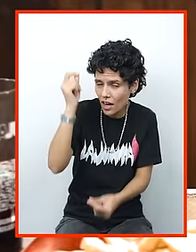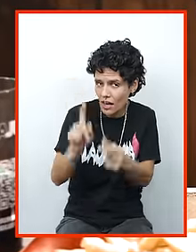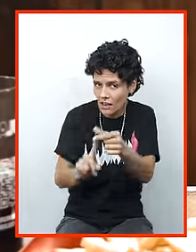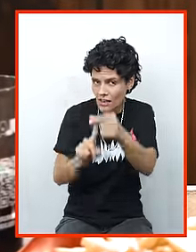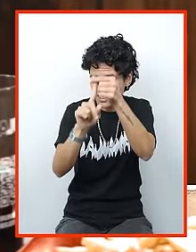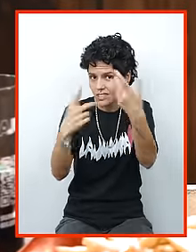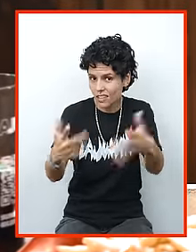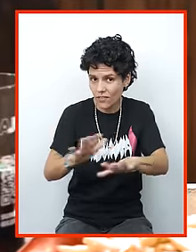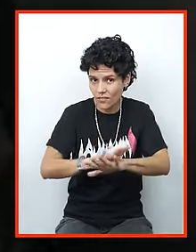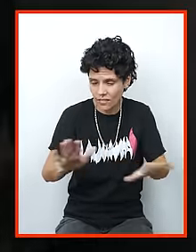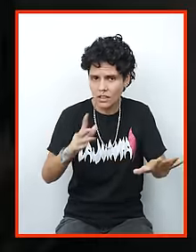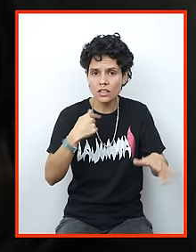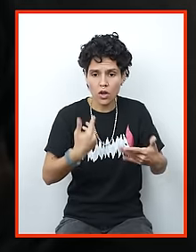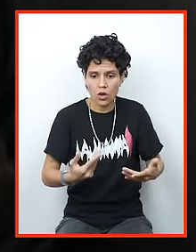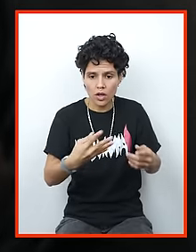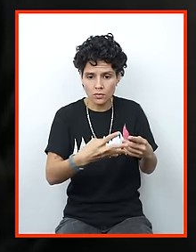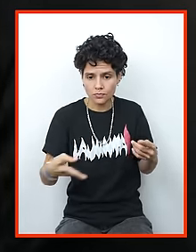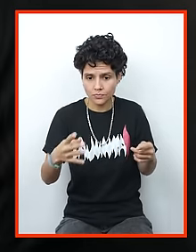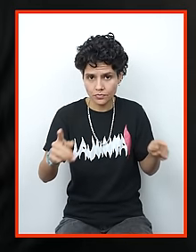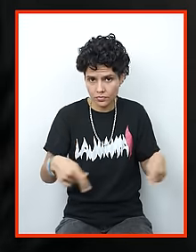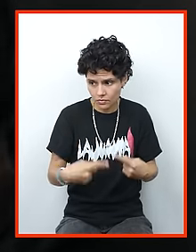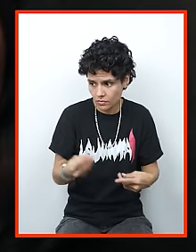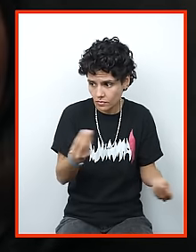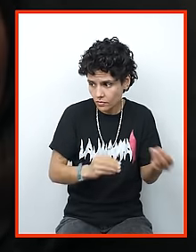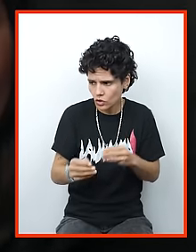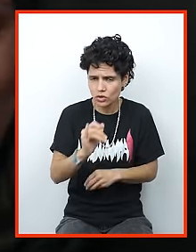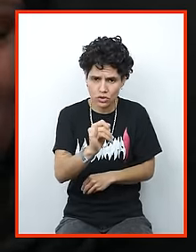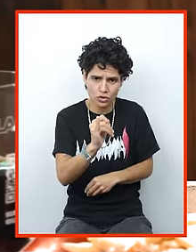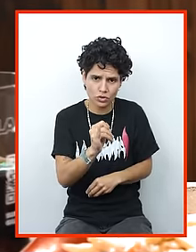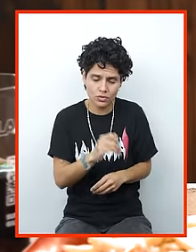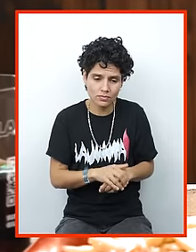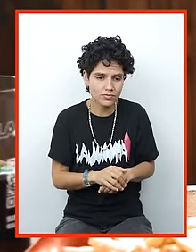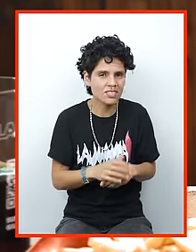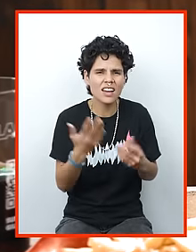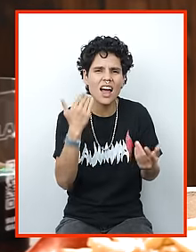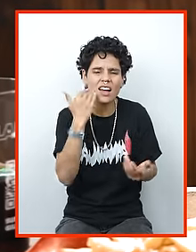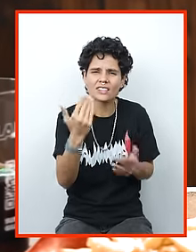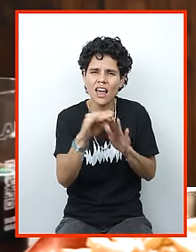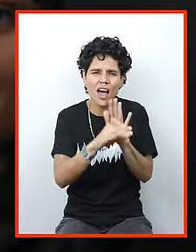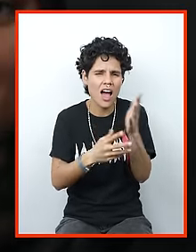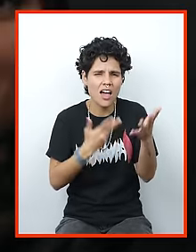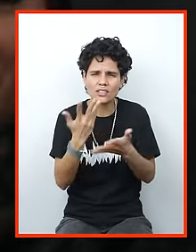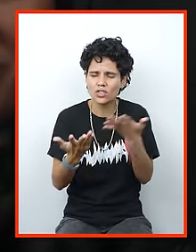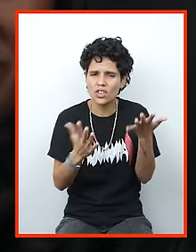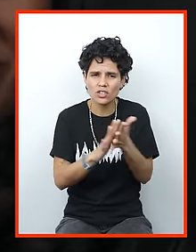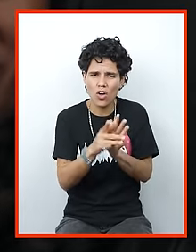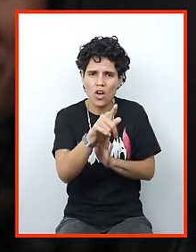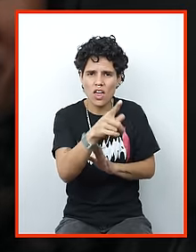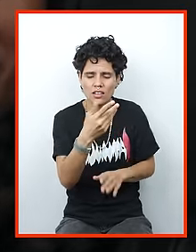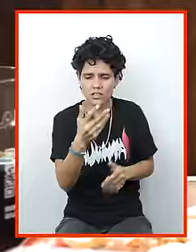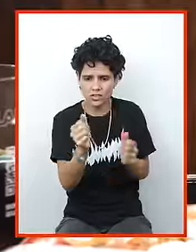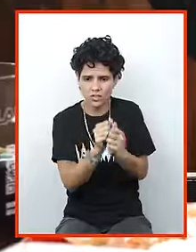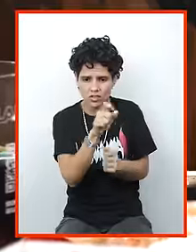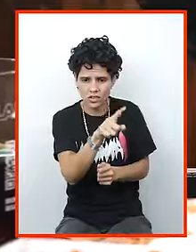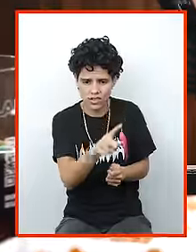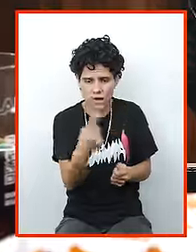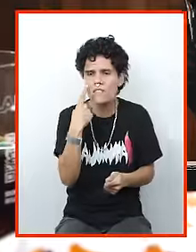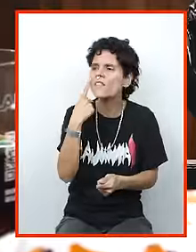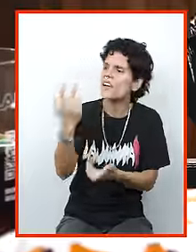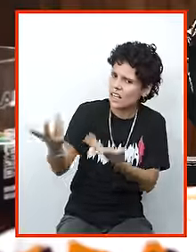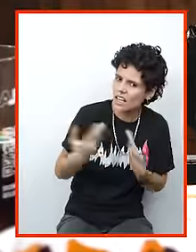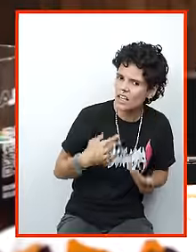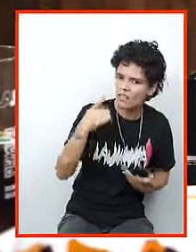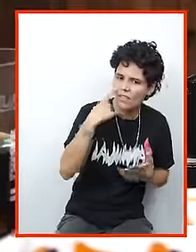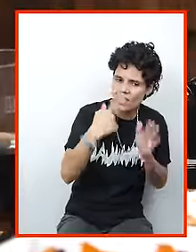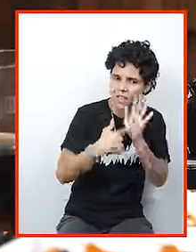eres geólogo, ya terminaste, sí, todo, ya haces beats y produces. Él hizo todos los beats del álbum, casi todos. Ah, casi todos los beats. Y los de las Chimbaquera igual. O ven acá. Sí,